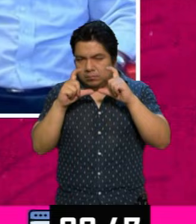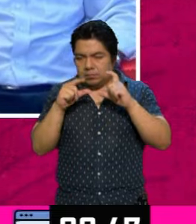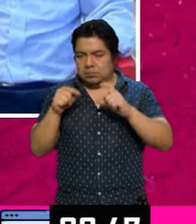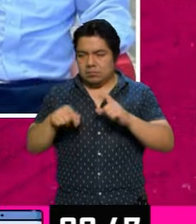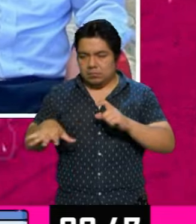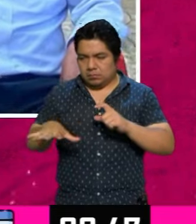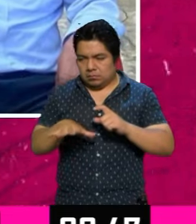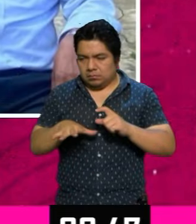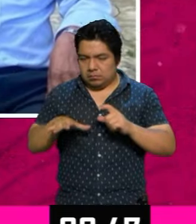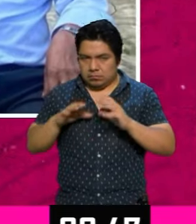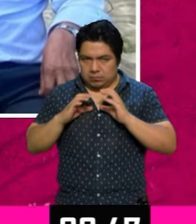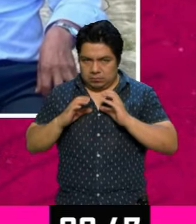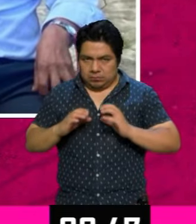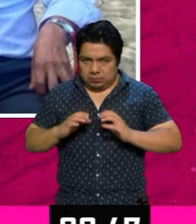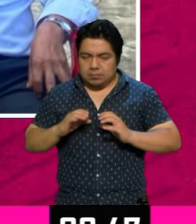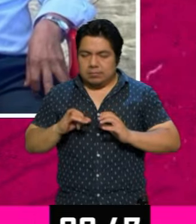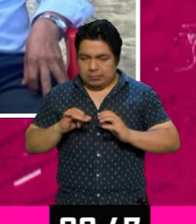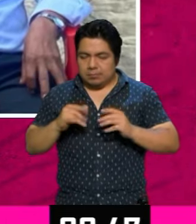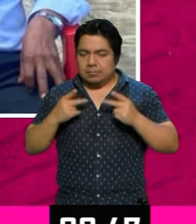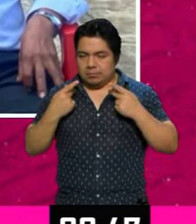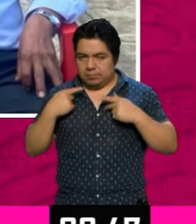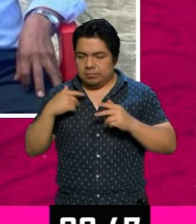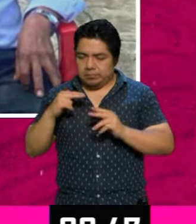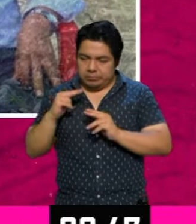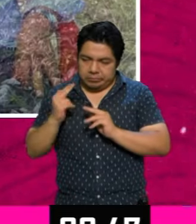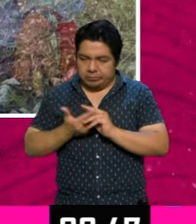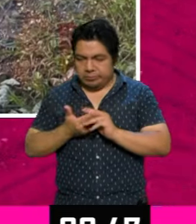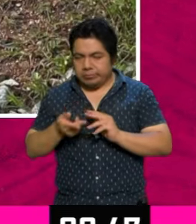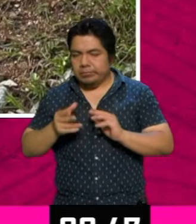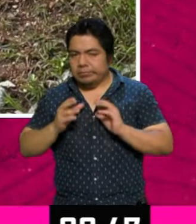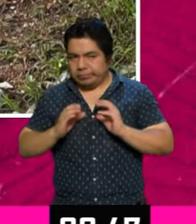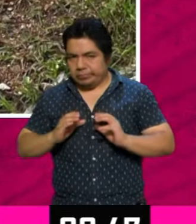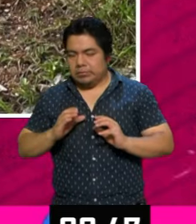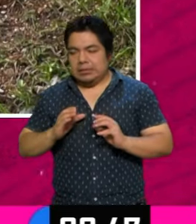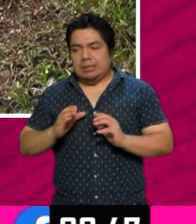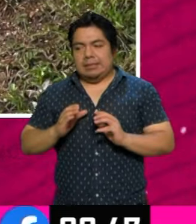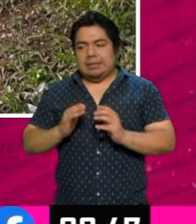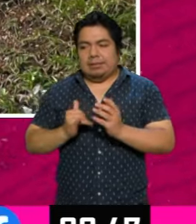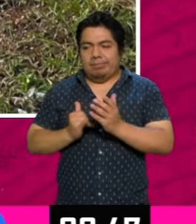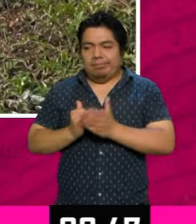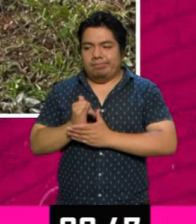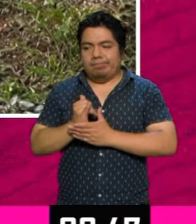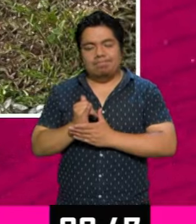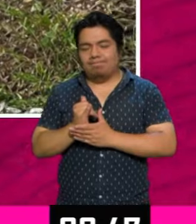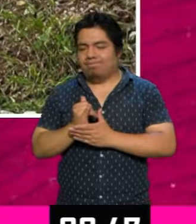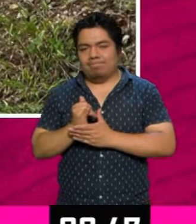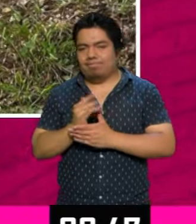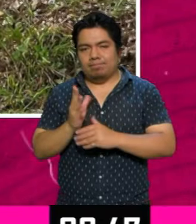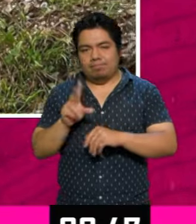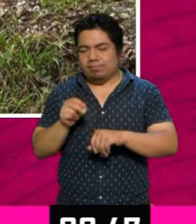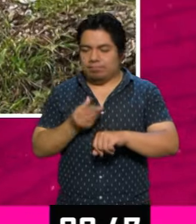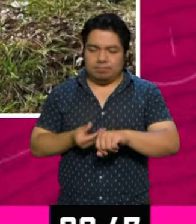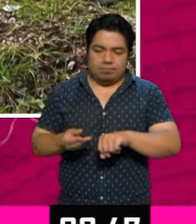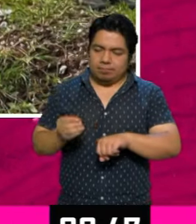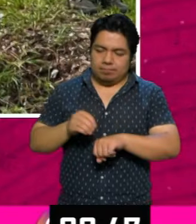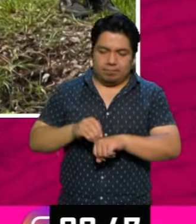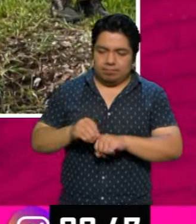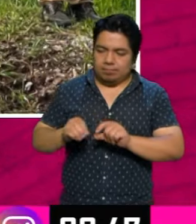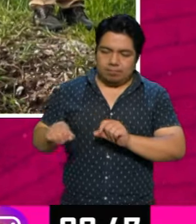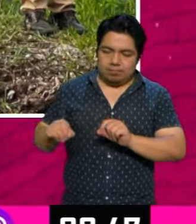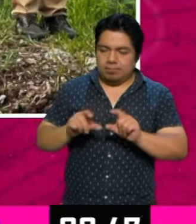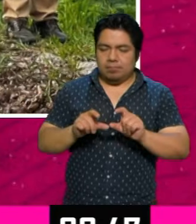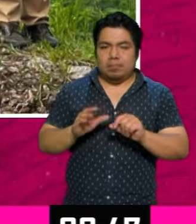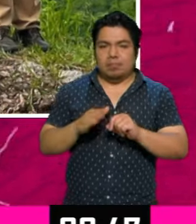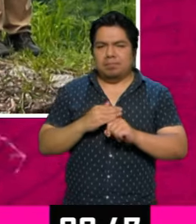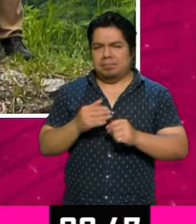pues de las personas asesinadas, ¿no? Y decidimos no ponerlas en el documental. De plano. Porque son